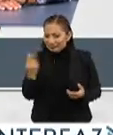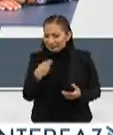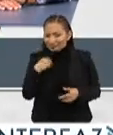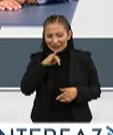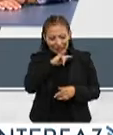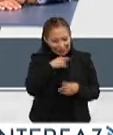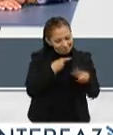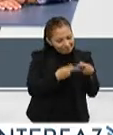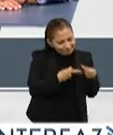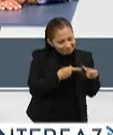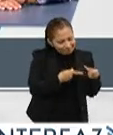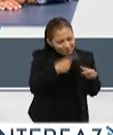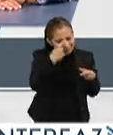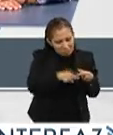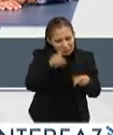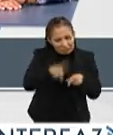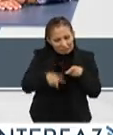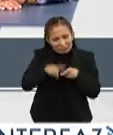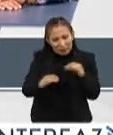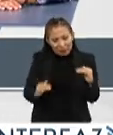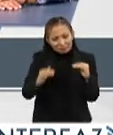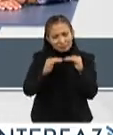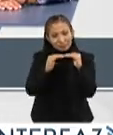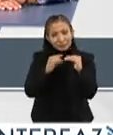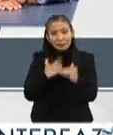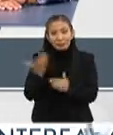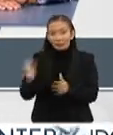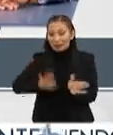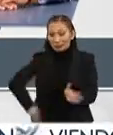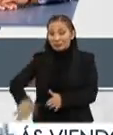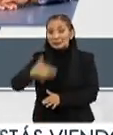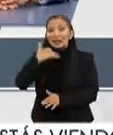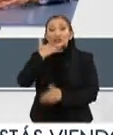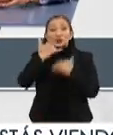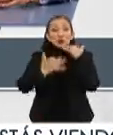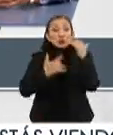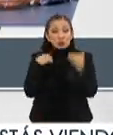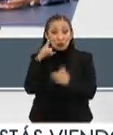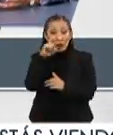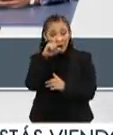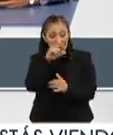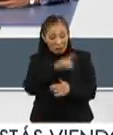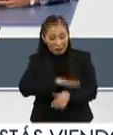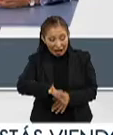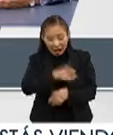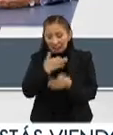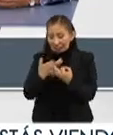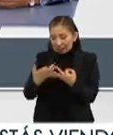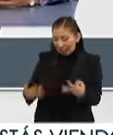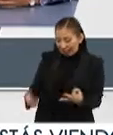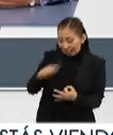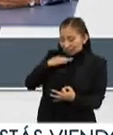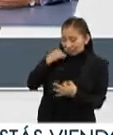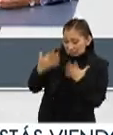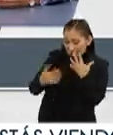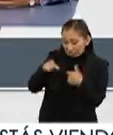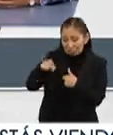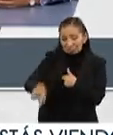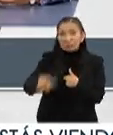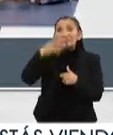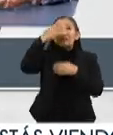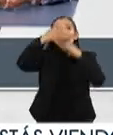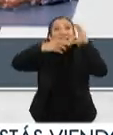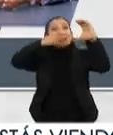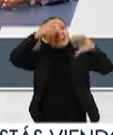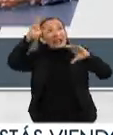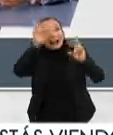la ingeniería tiene que vencer. La contaminación de los cuerpos hídricos, el subsuelo, la atmósfera, el mismo